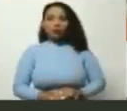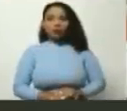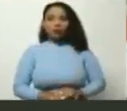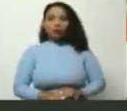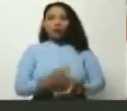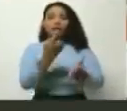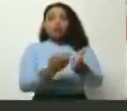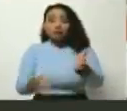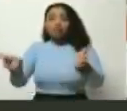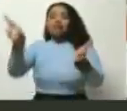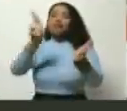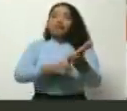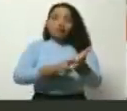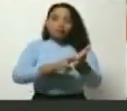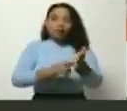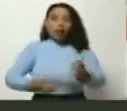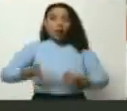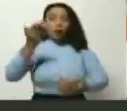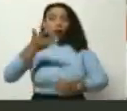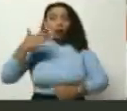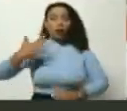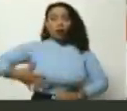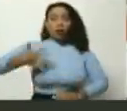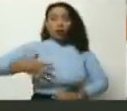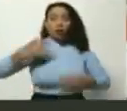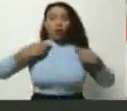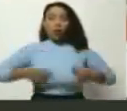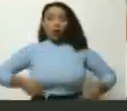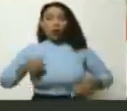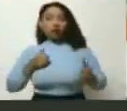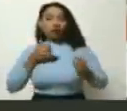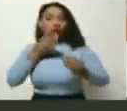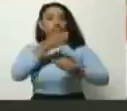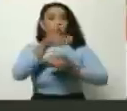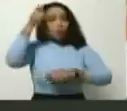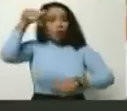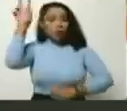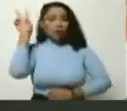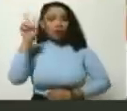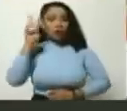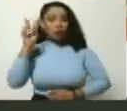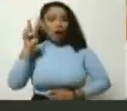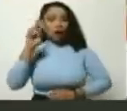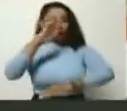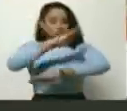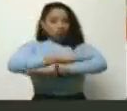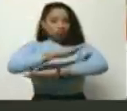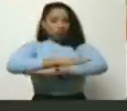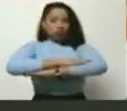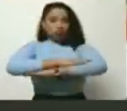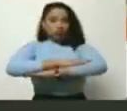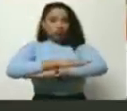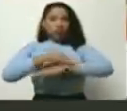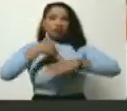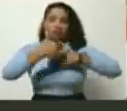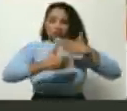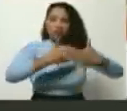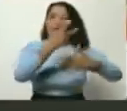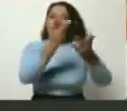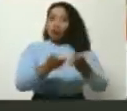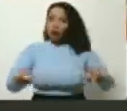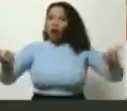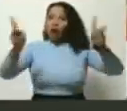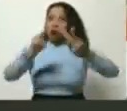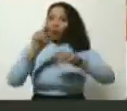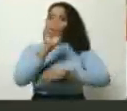Reafirmando la preeminencia de los derechos humanos que asisten el pueblo venezolano y comportan sustancialmente los valores de